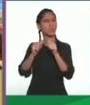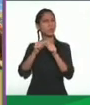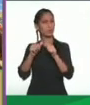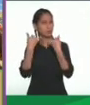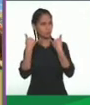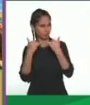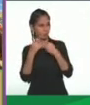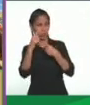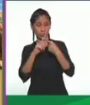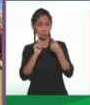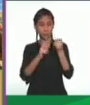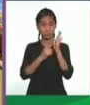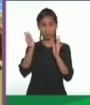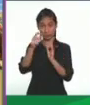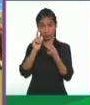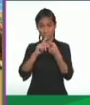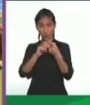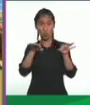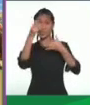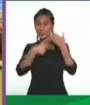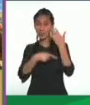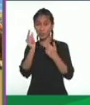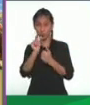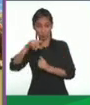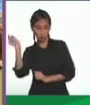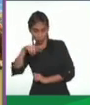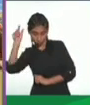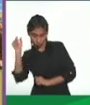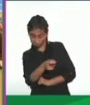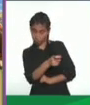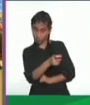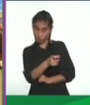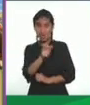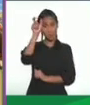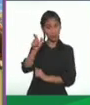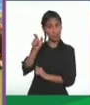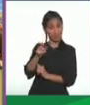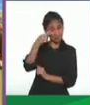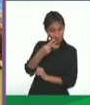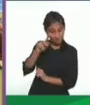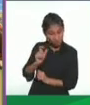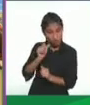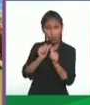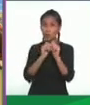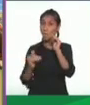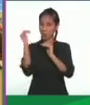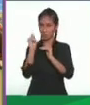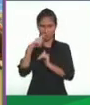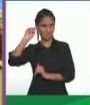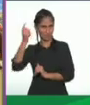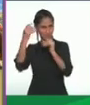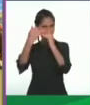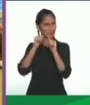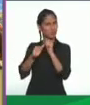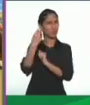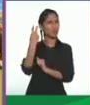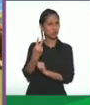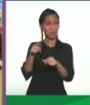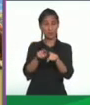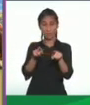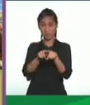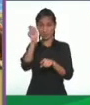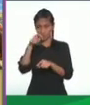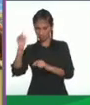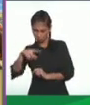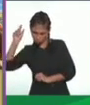1. Lanzar el dado. El jugador que obtenga el mayor número inicia la partida. Número 2. Según la indicación del casillero al que llegó